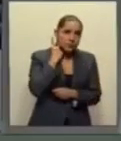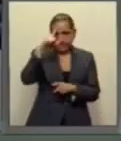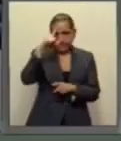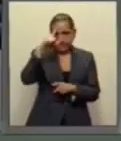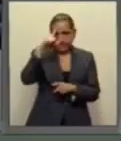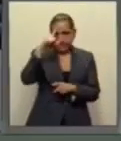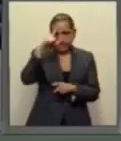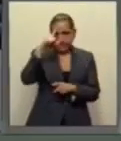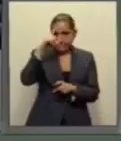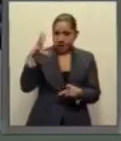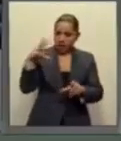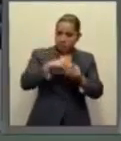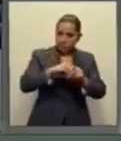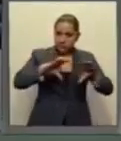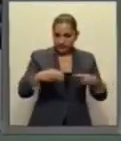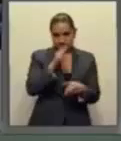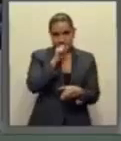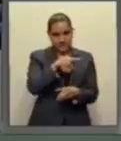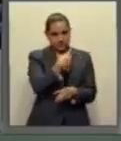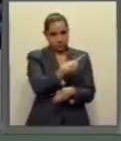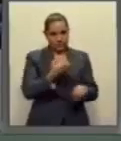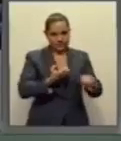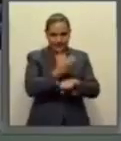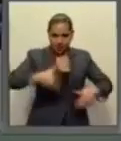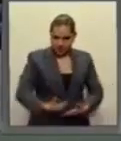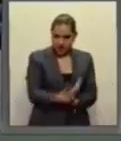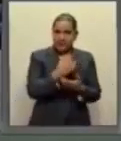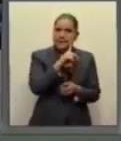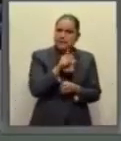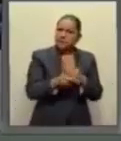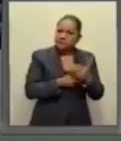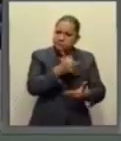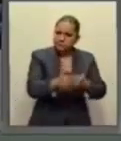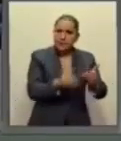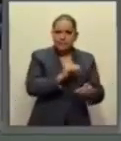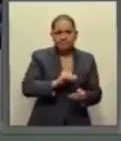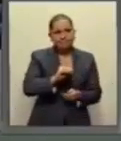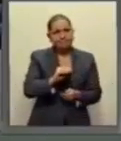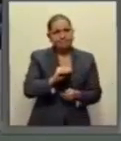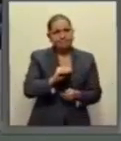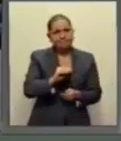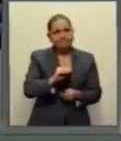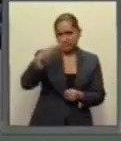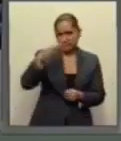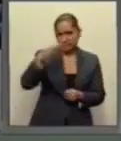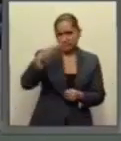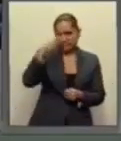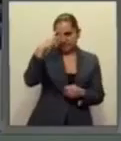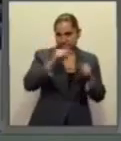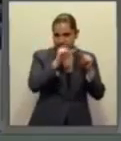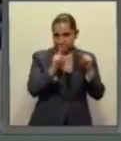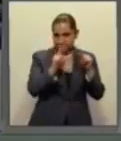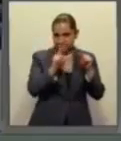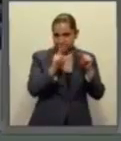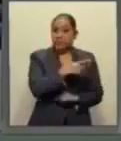estado natal hasta llegar a ocupar la presidencia de la República. A Juárez le tocaría vivir una